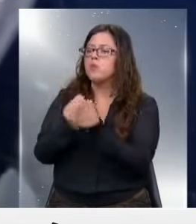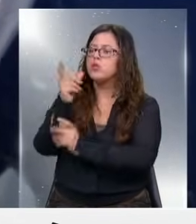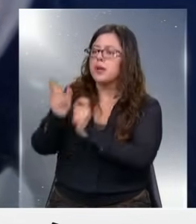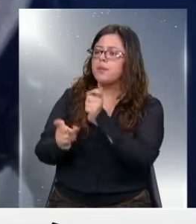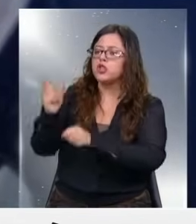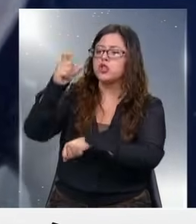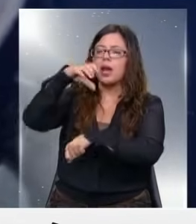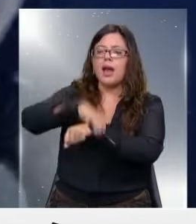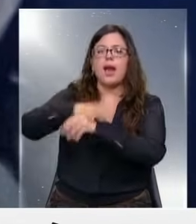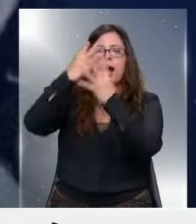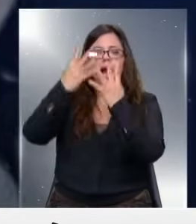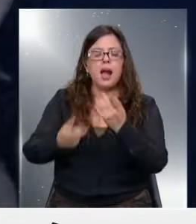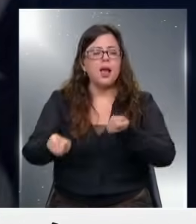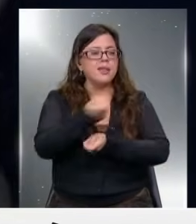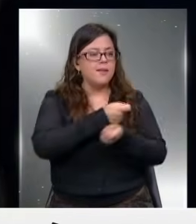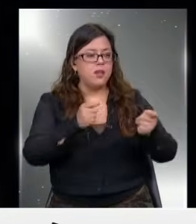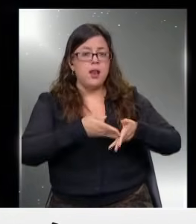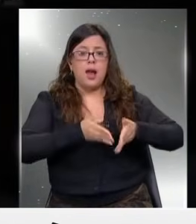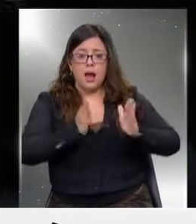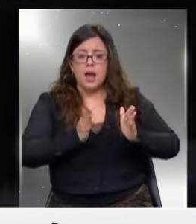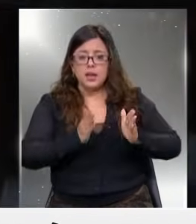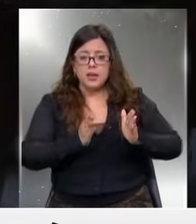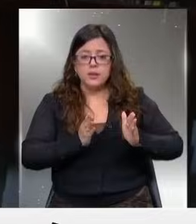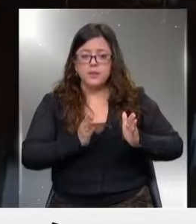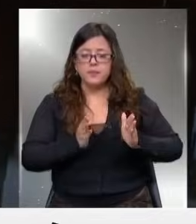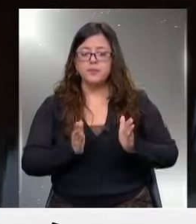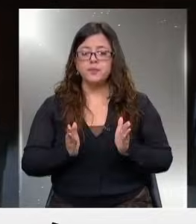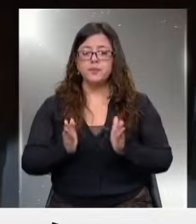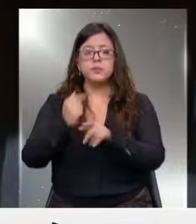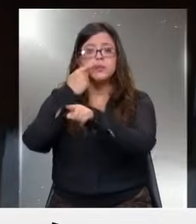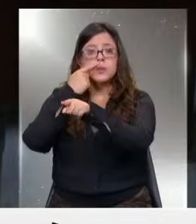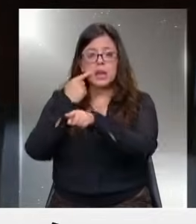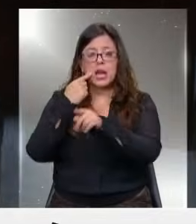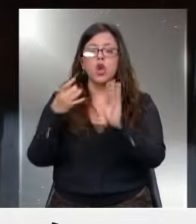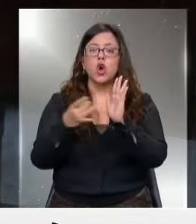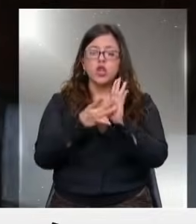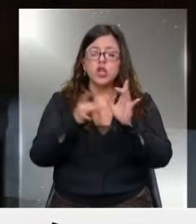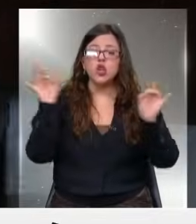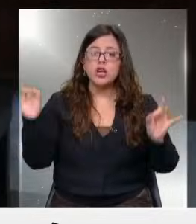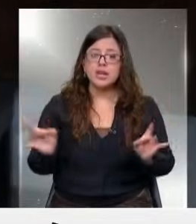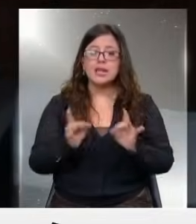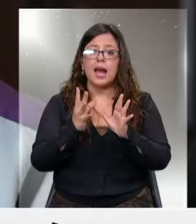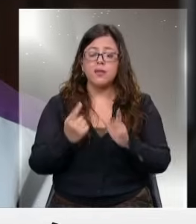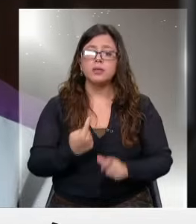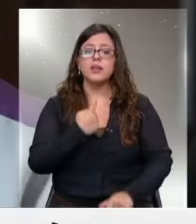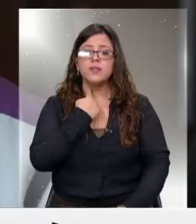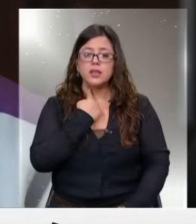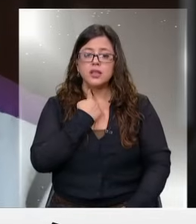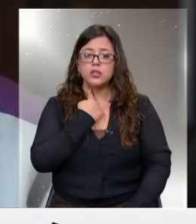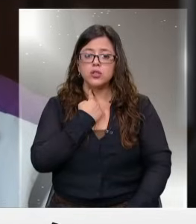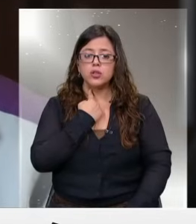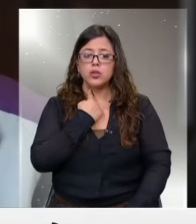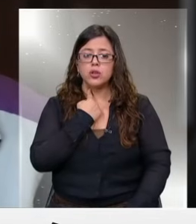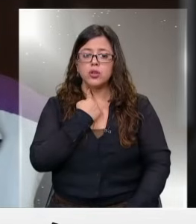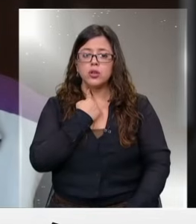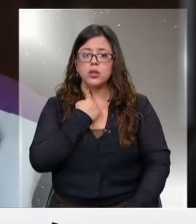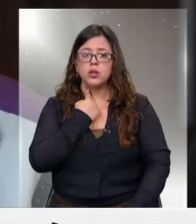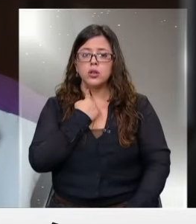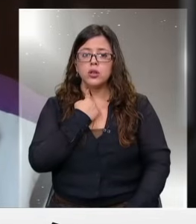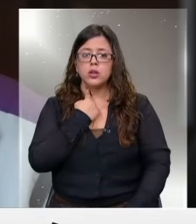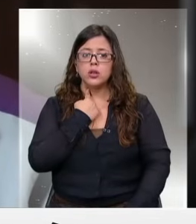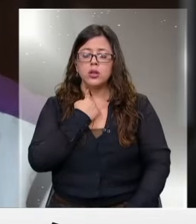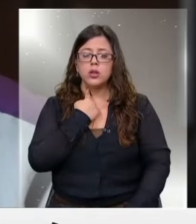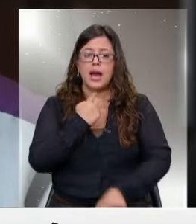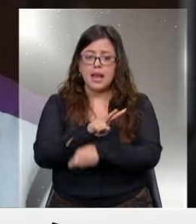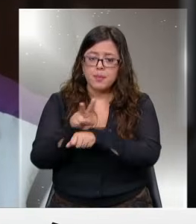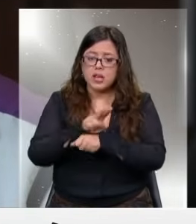estar vendiendo en la vía pública. Y hoy día él, con delitos tan graves, con un daño a la administración del Estado, está